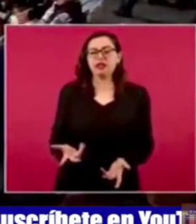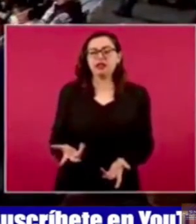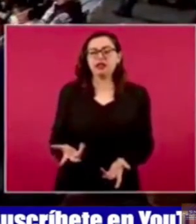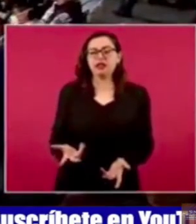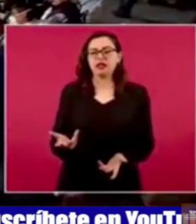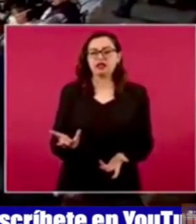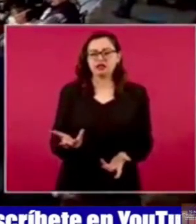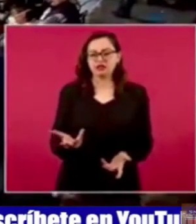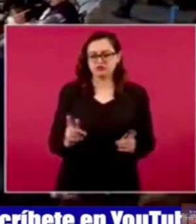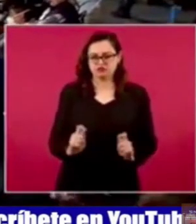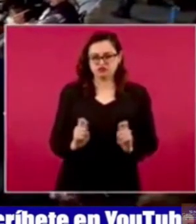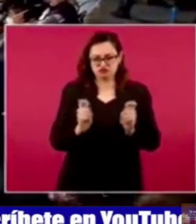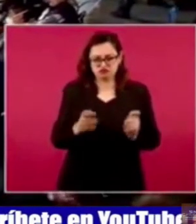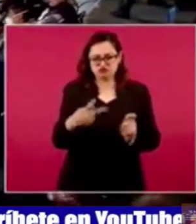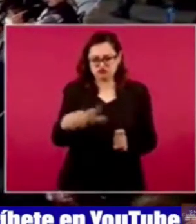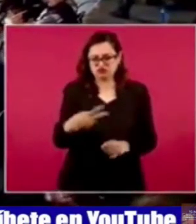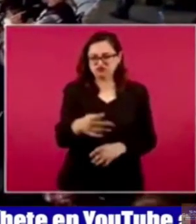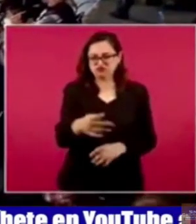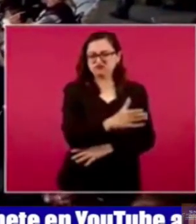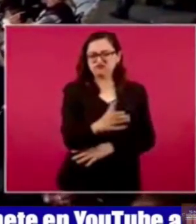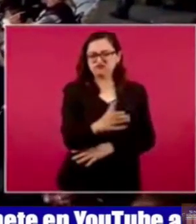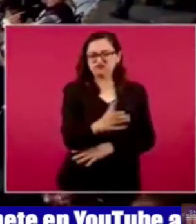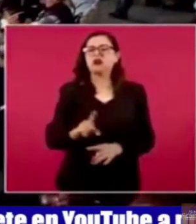con la revolución a los campesinos,